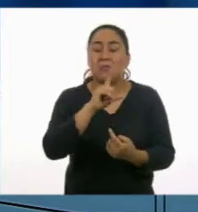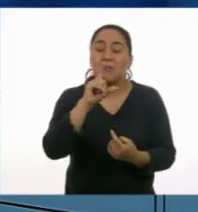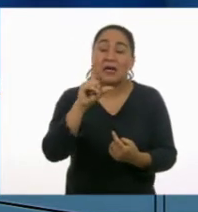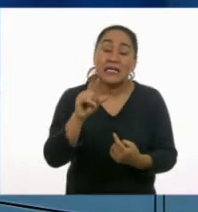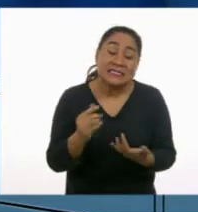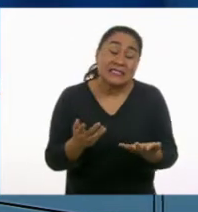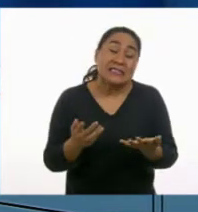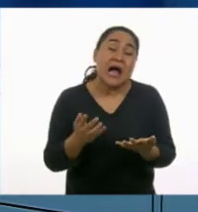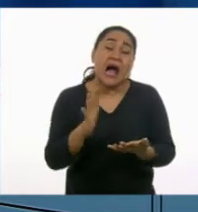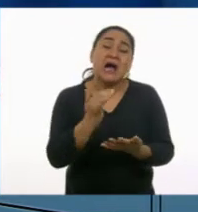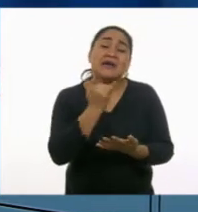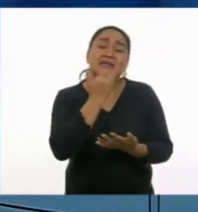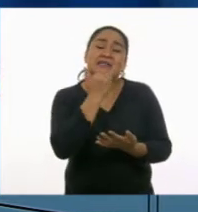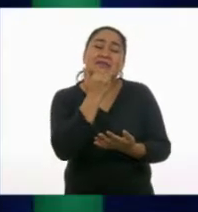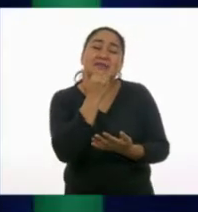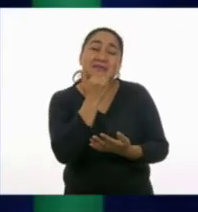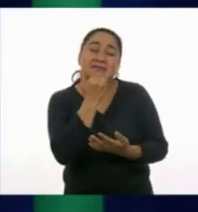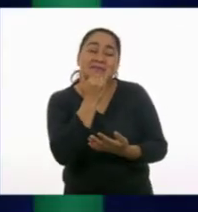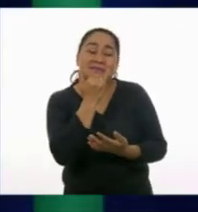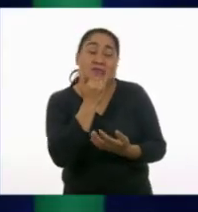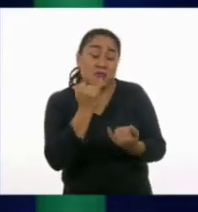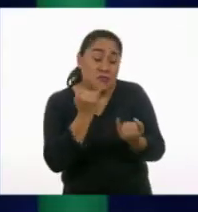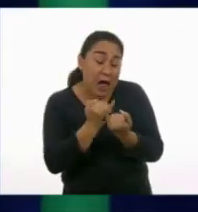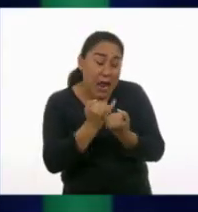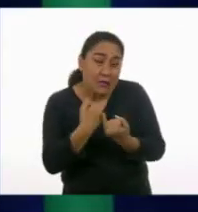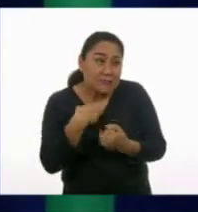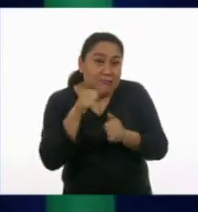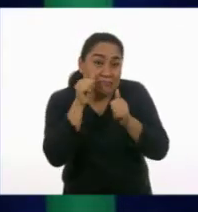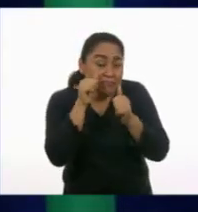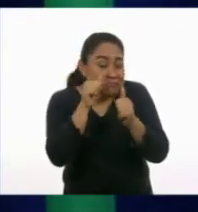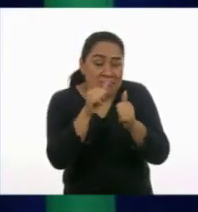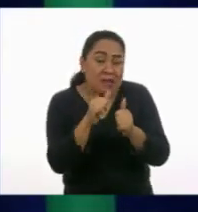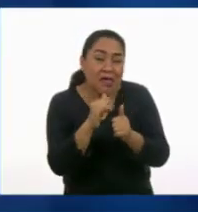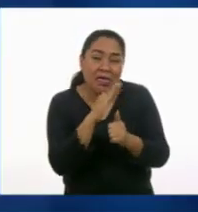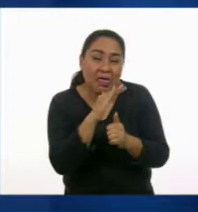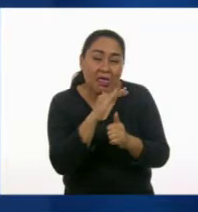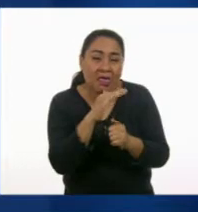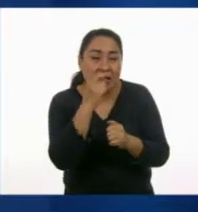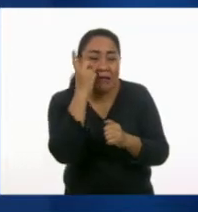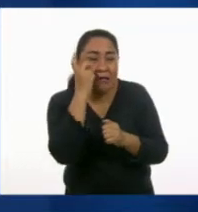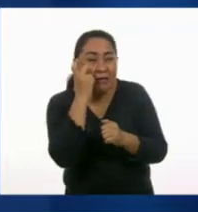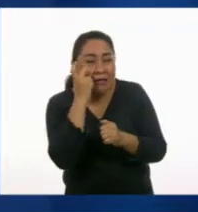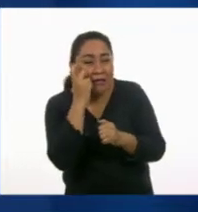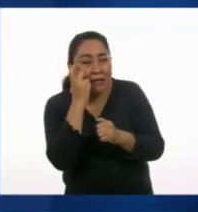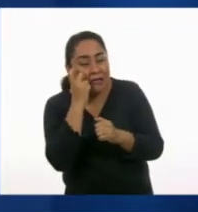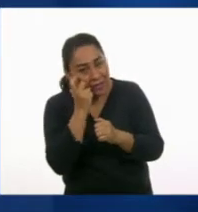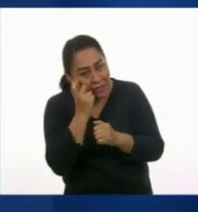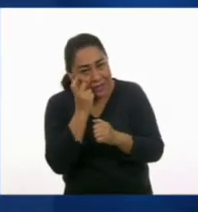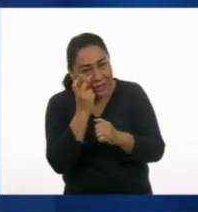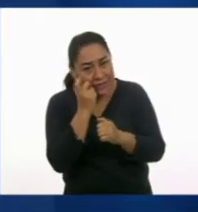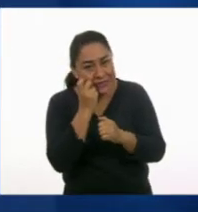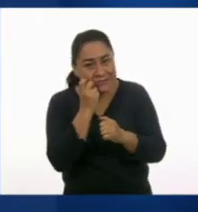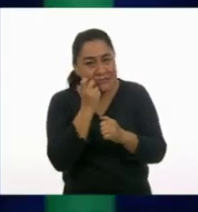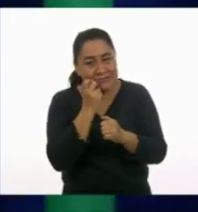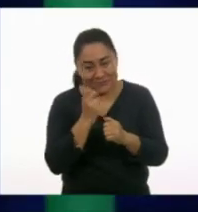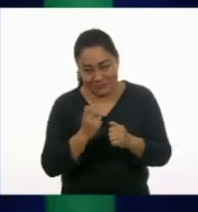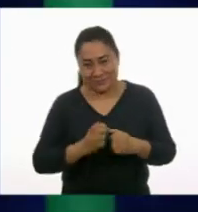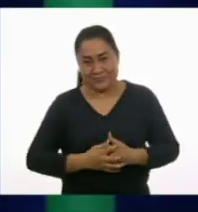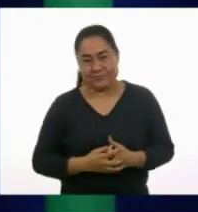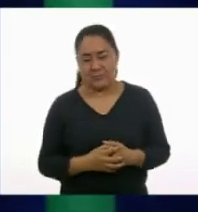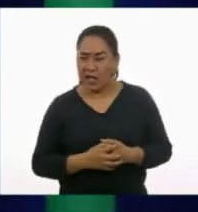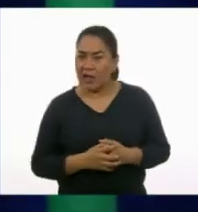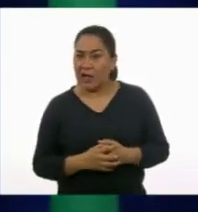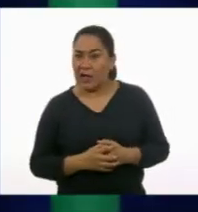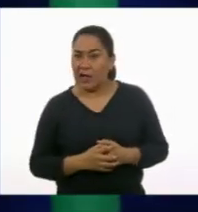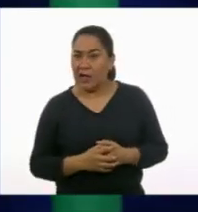No, no aguanto lo mismo. No sí,